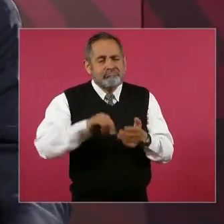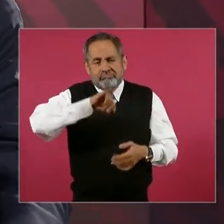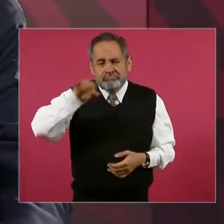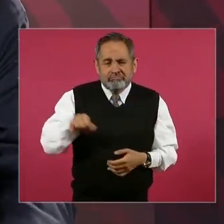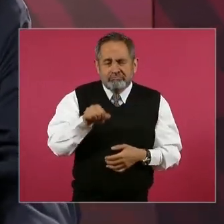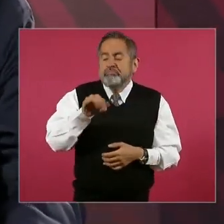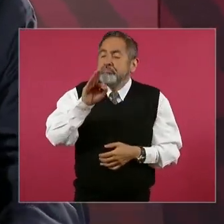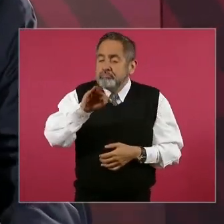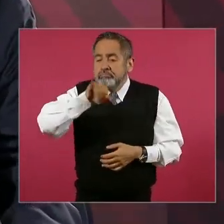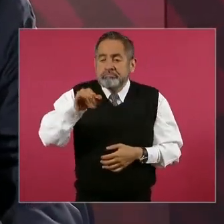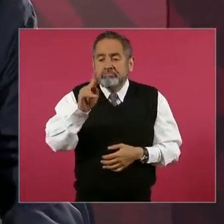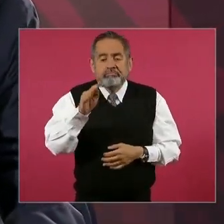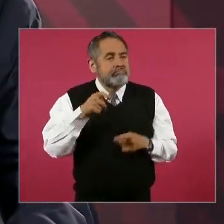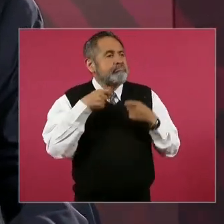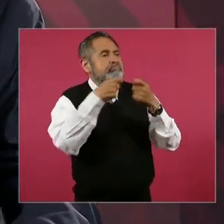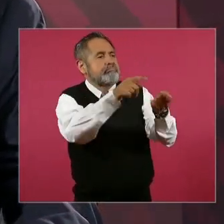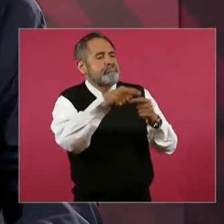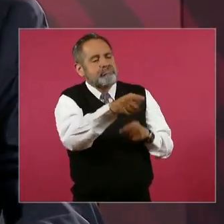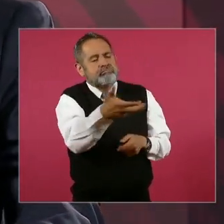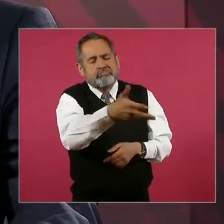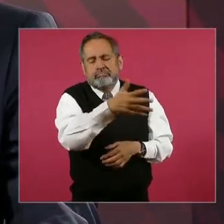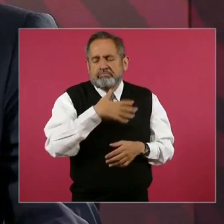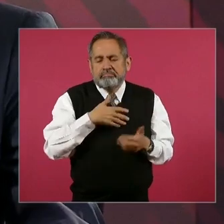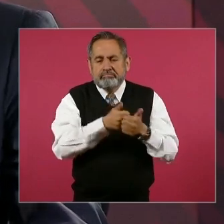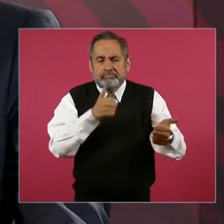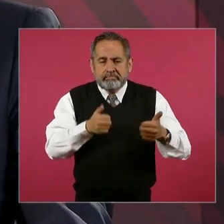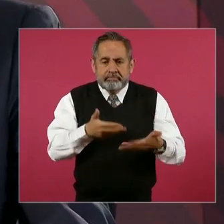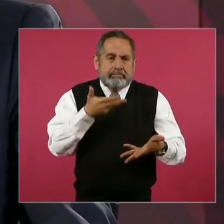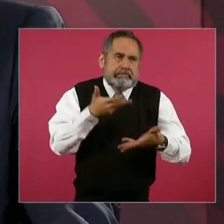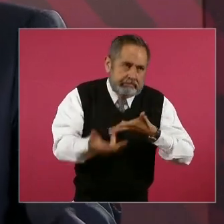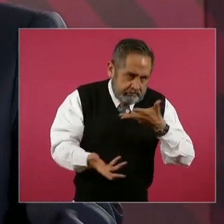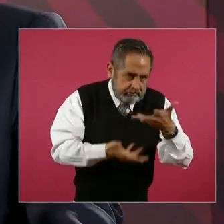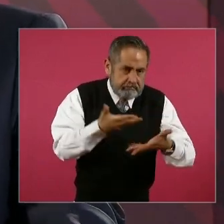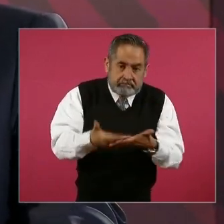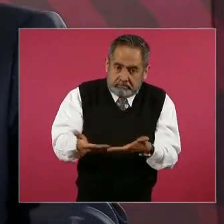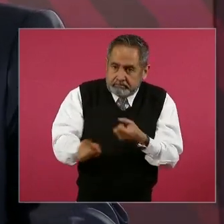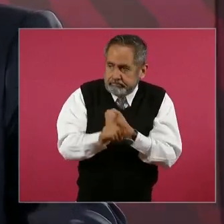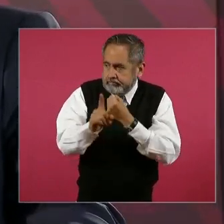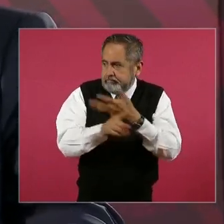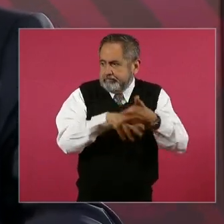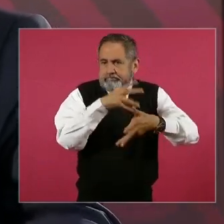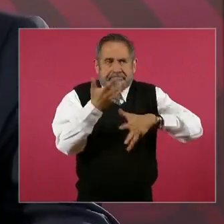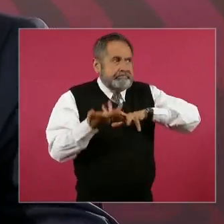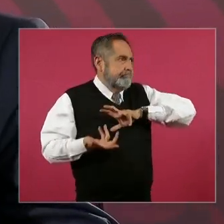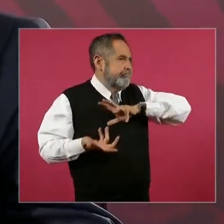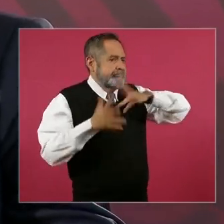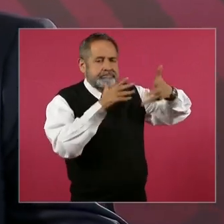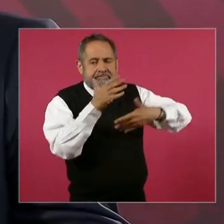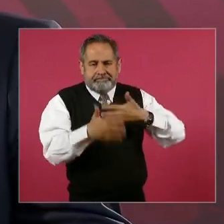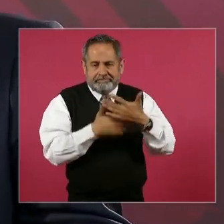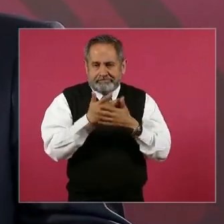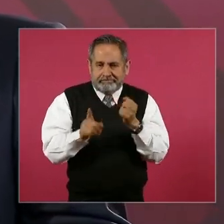por completo La impartición de justicia y ahora estamos pagando las